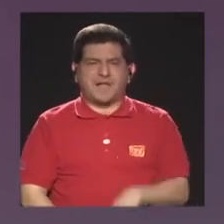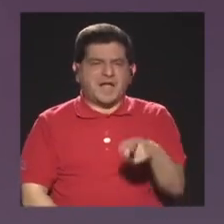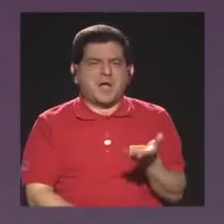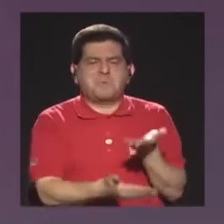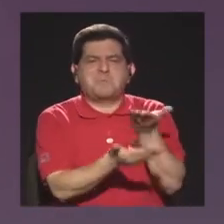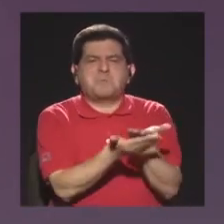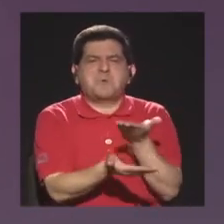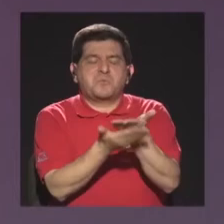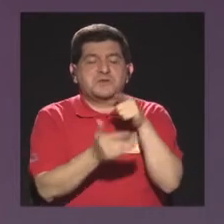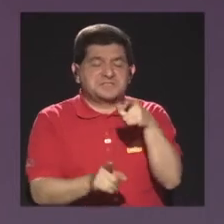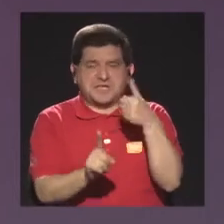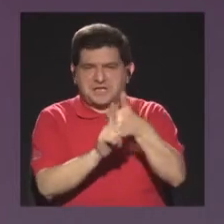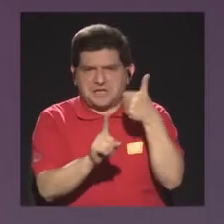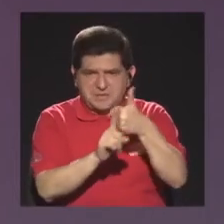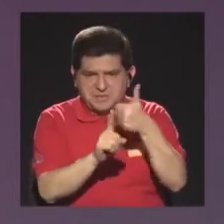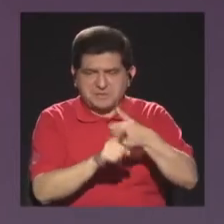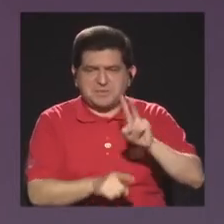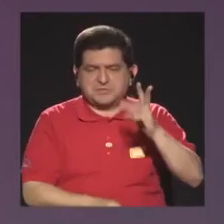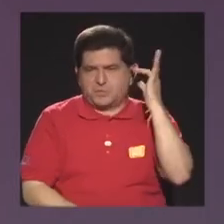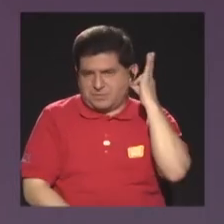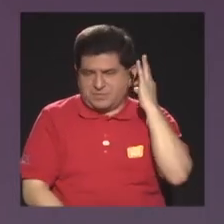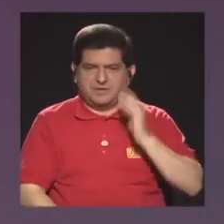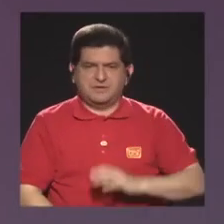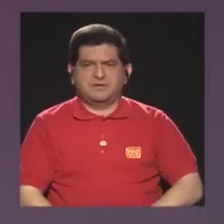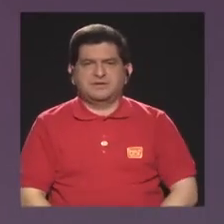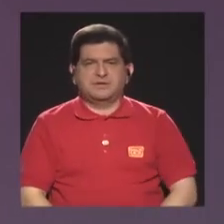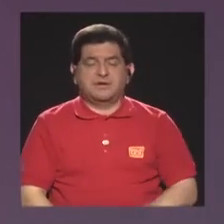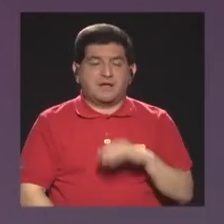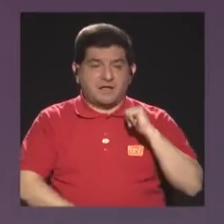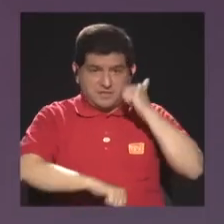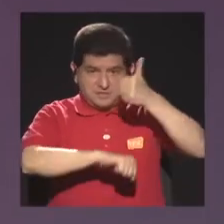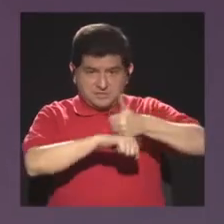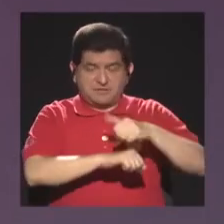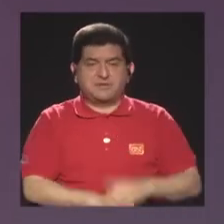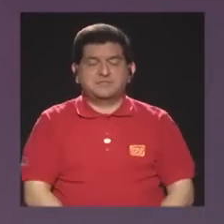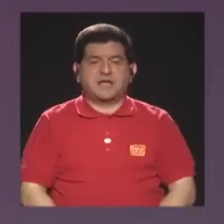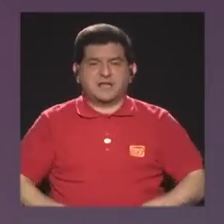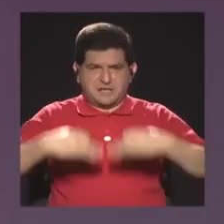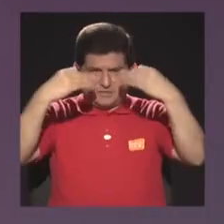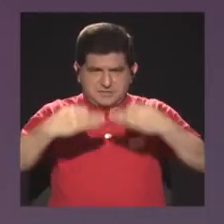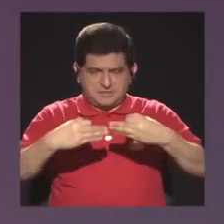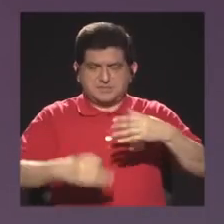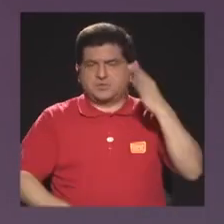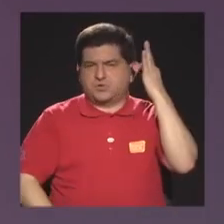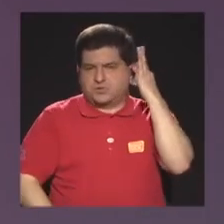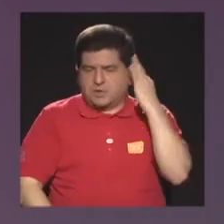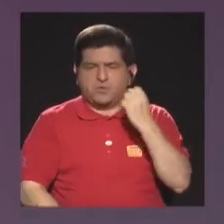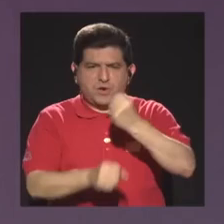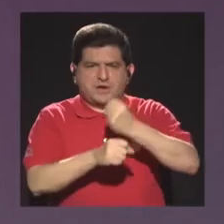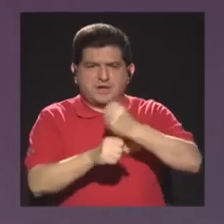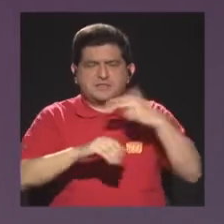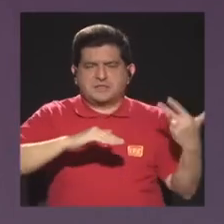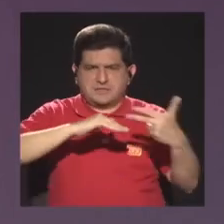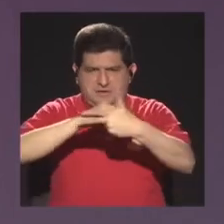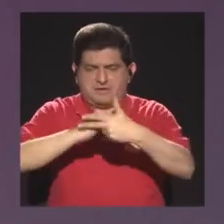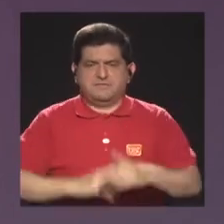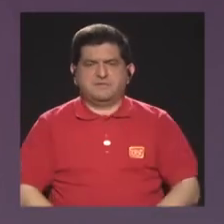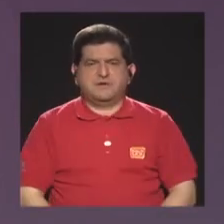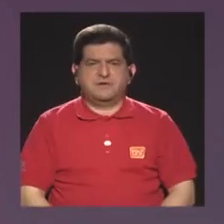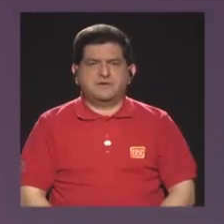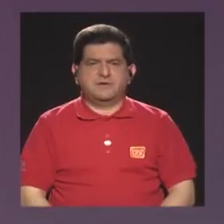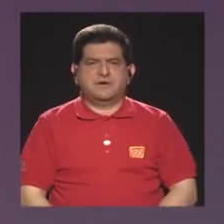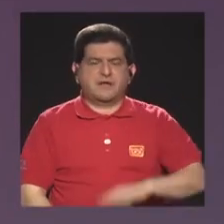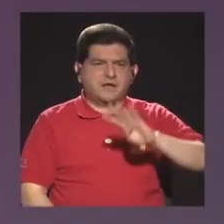propuesta ahí de ellas mismas, de las compañeras, para la creación de un decreto de la mujer portuaria, que dicho sea de paso son los